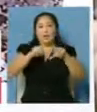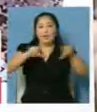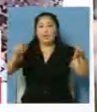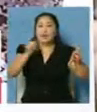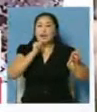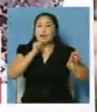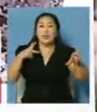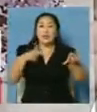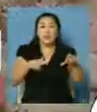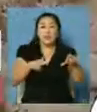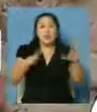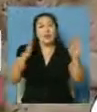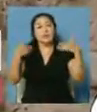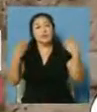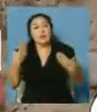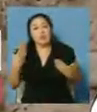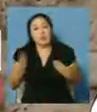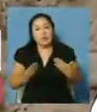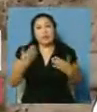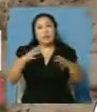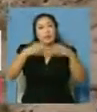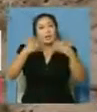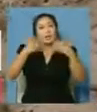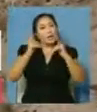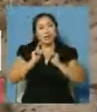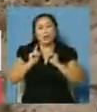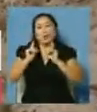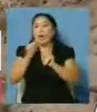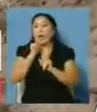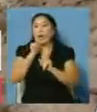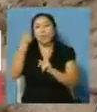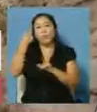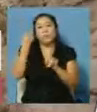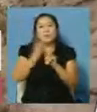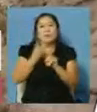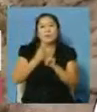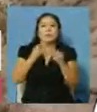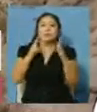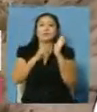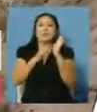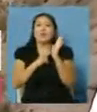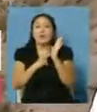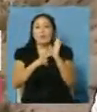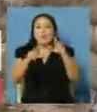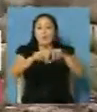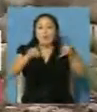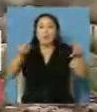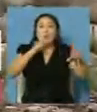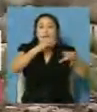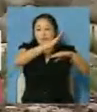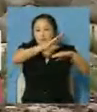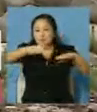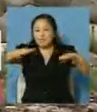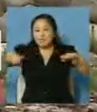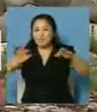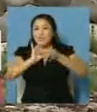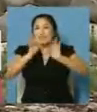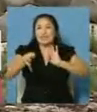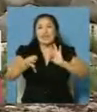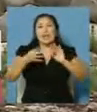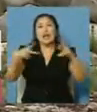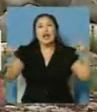caño vamos a tener la posibilidad de tener un flujo permanente, porque siempre teníamos el problema de que como pasan por el río,